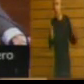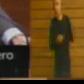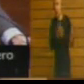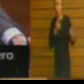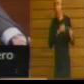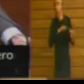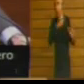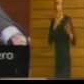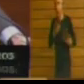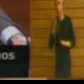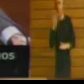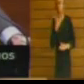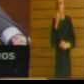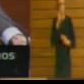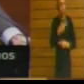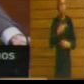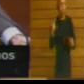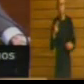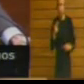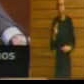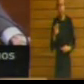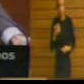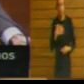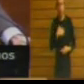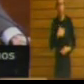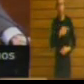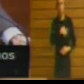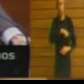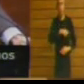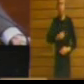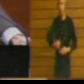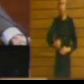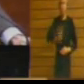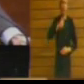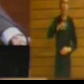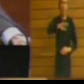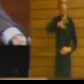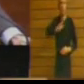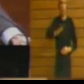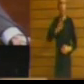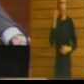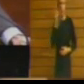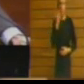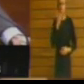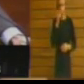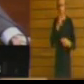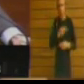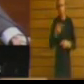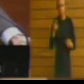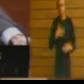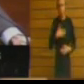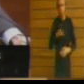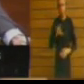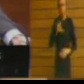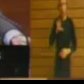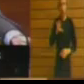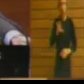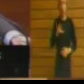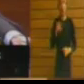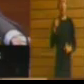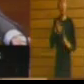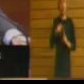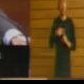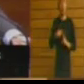escuela pública, si ustedes son los que más daño han hecho a la escuela pública de esta comunidad, y sobre todo a